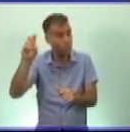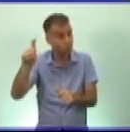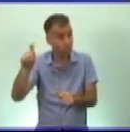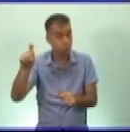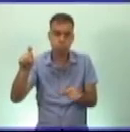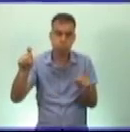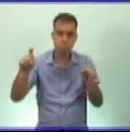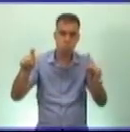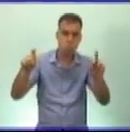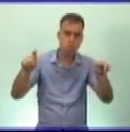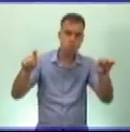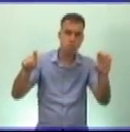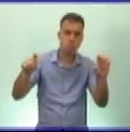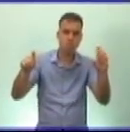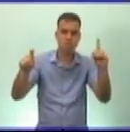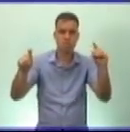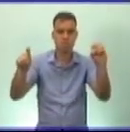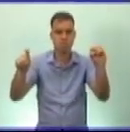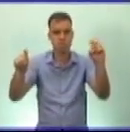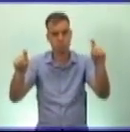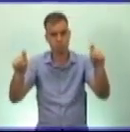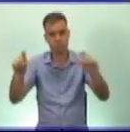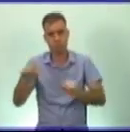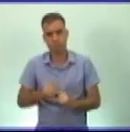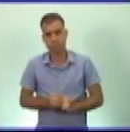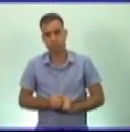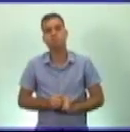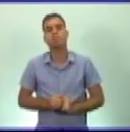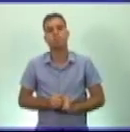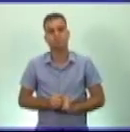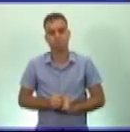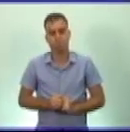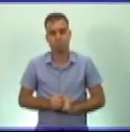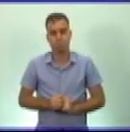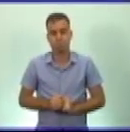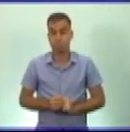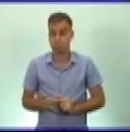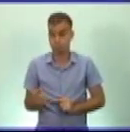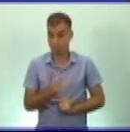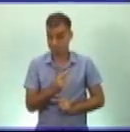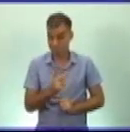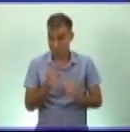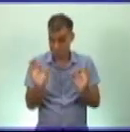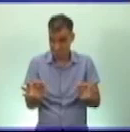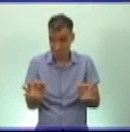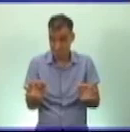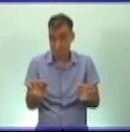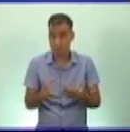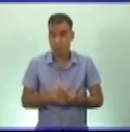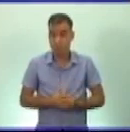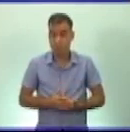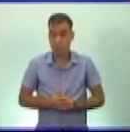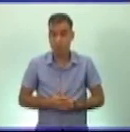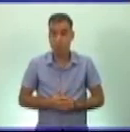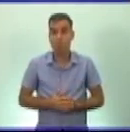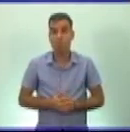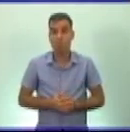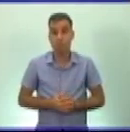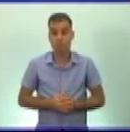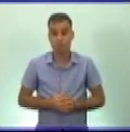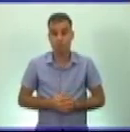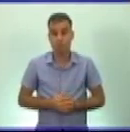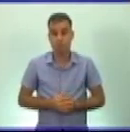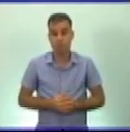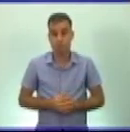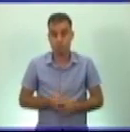reacción de redox. Y observen que estas reacciones, que son reacciones de obtención de óxidos, a partir de la reacción de